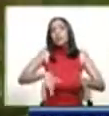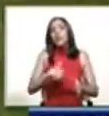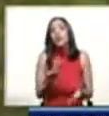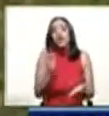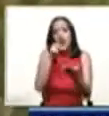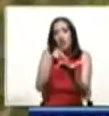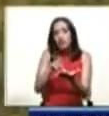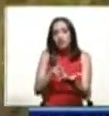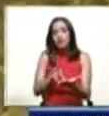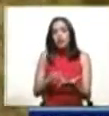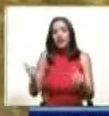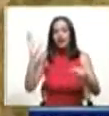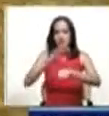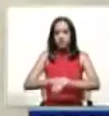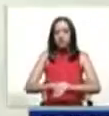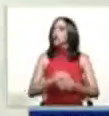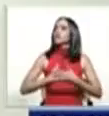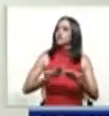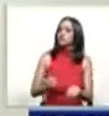para capturarlo y poner orden a la justicia.